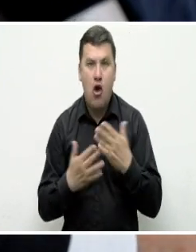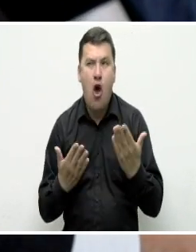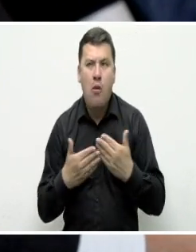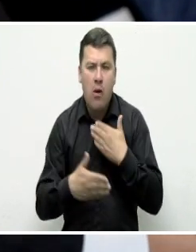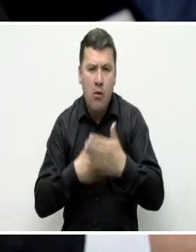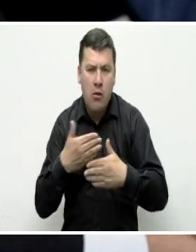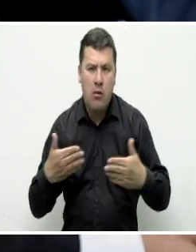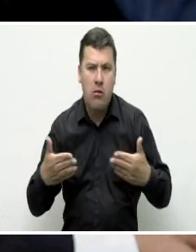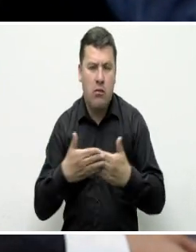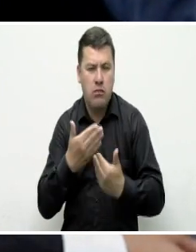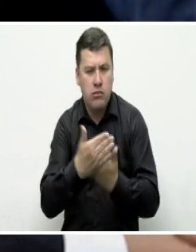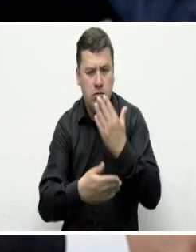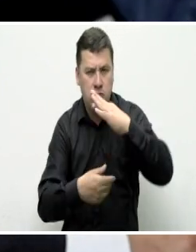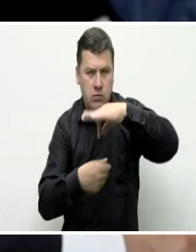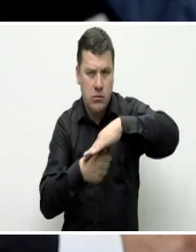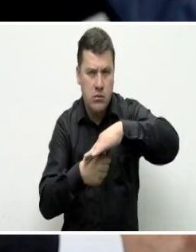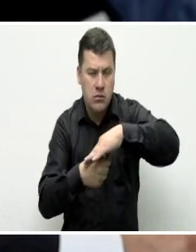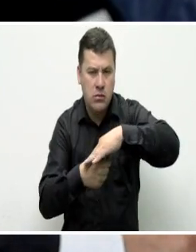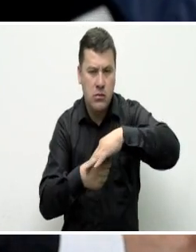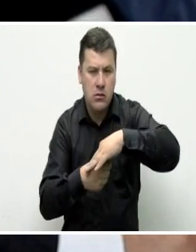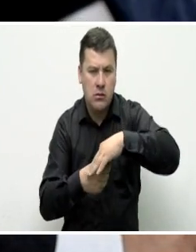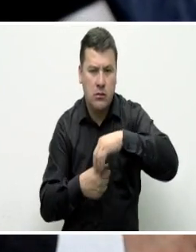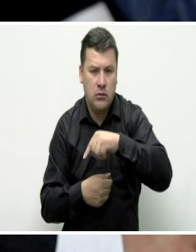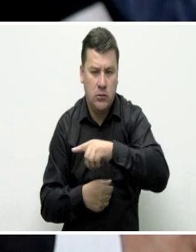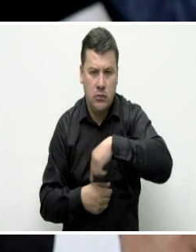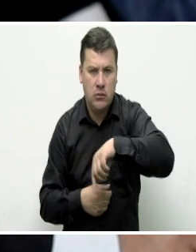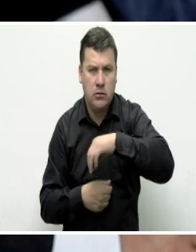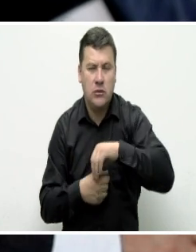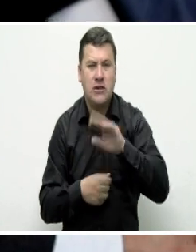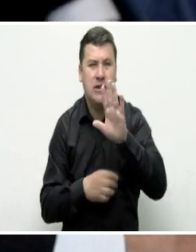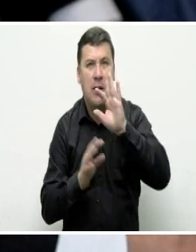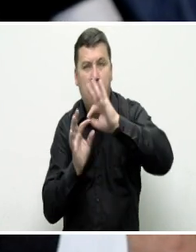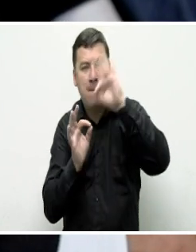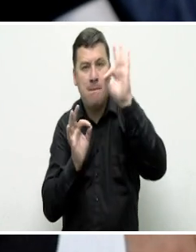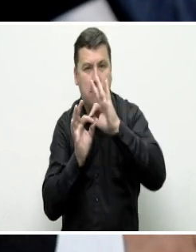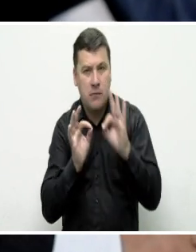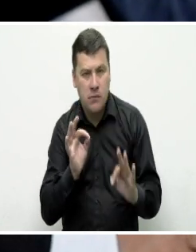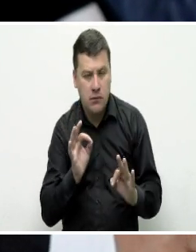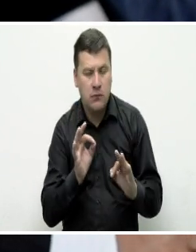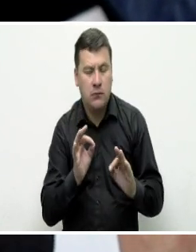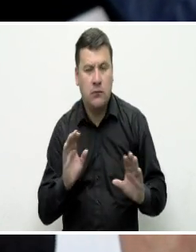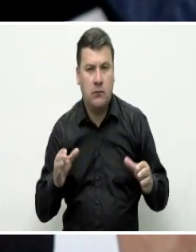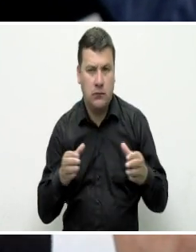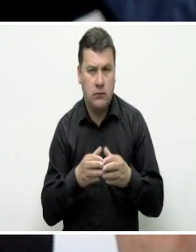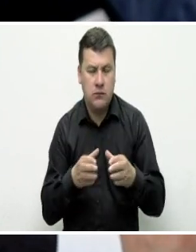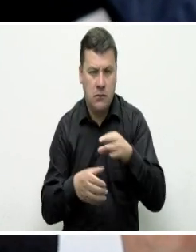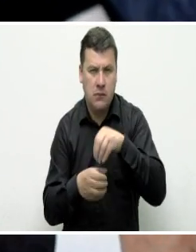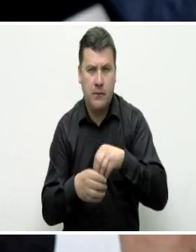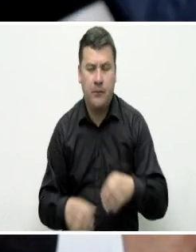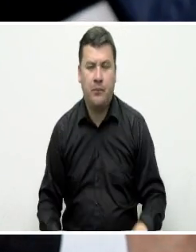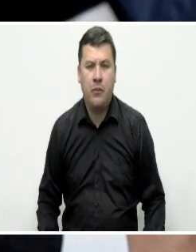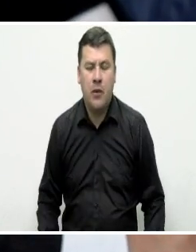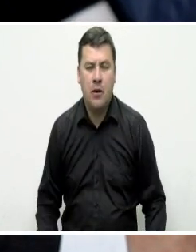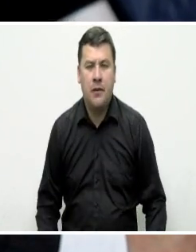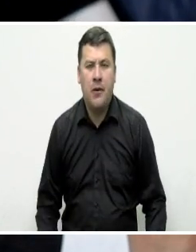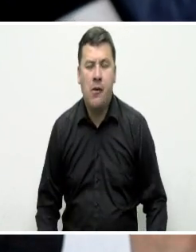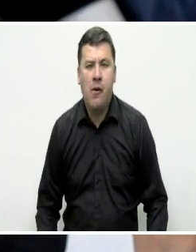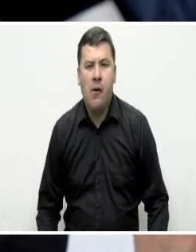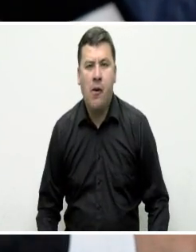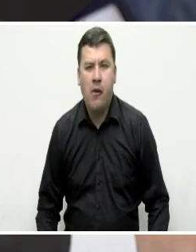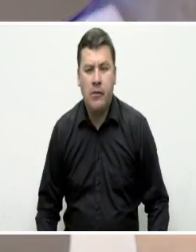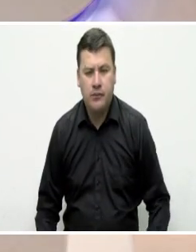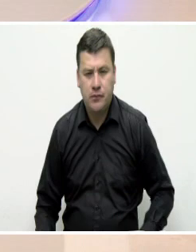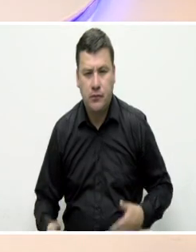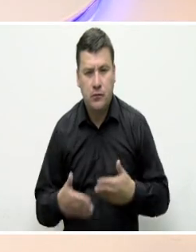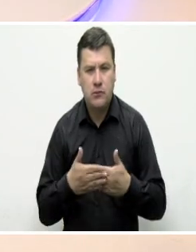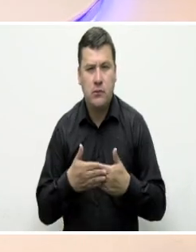momento, pues Caldas y los 5 municipios se van abocados a una consulta popular como lo pretende el señor